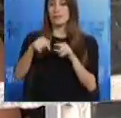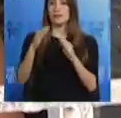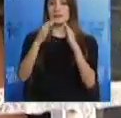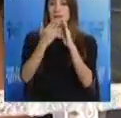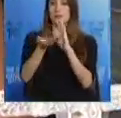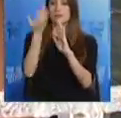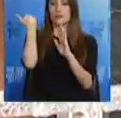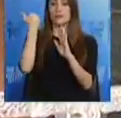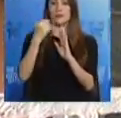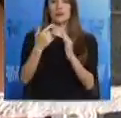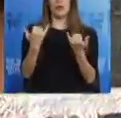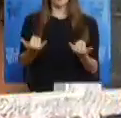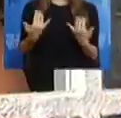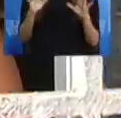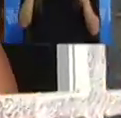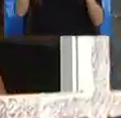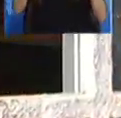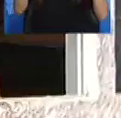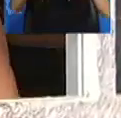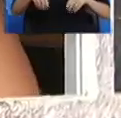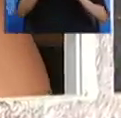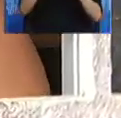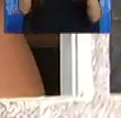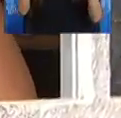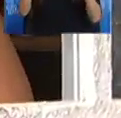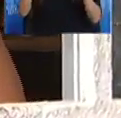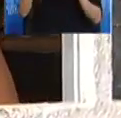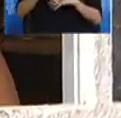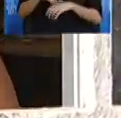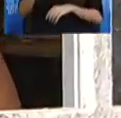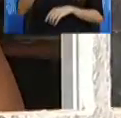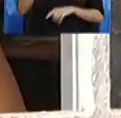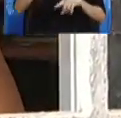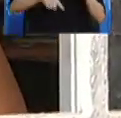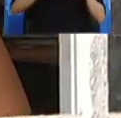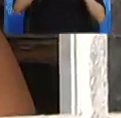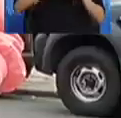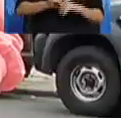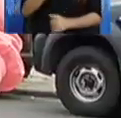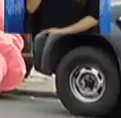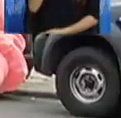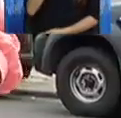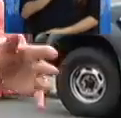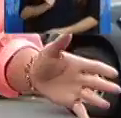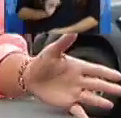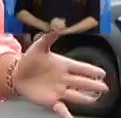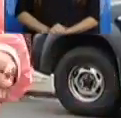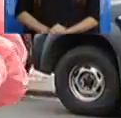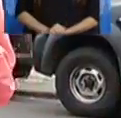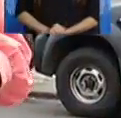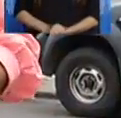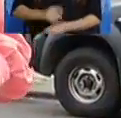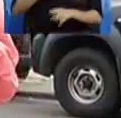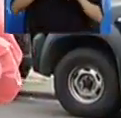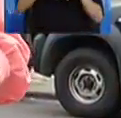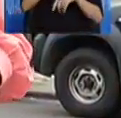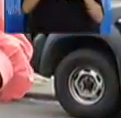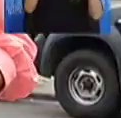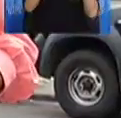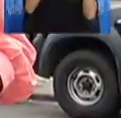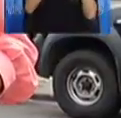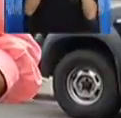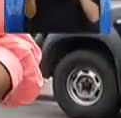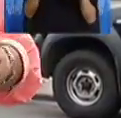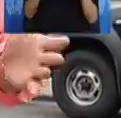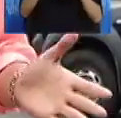devuelvan. Ya, ahorita ya no hay nadie viviendo, aquí es el único señor, porque él no puede salir, es el que está aquí. Además de las casas afectadas por el terremoto